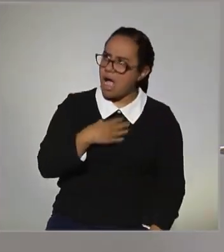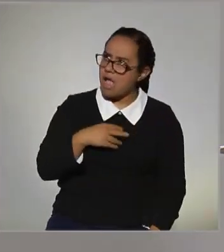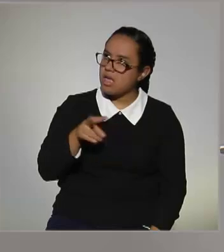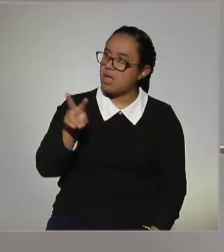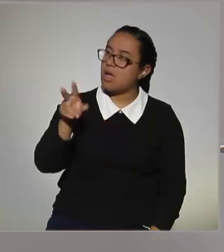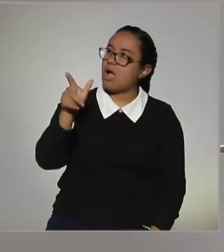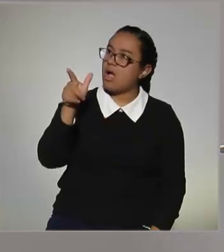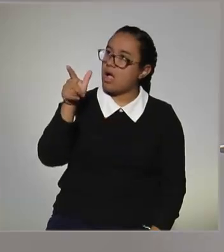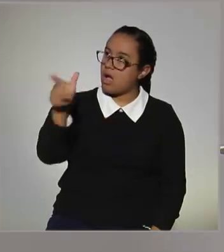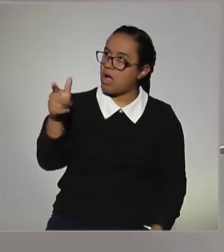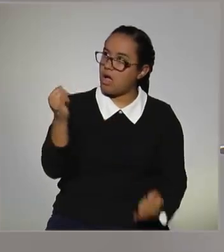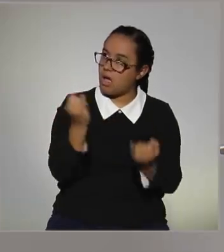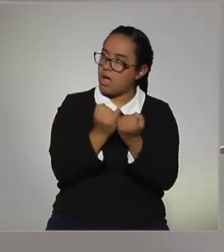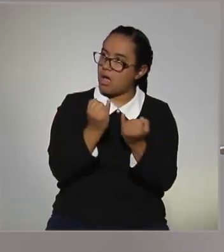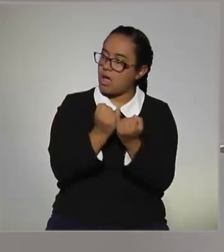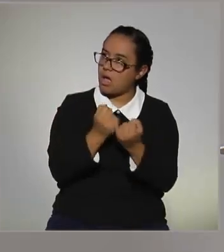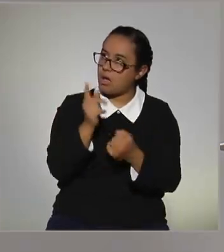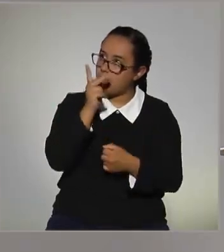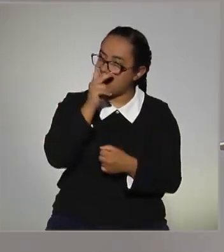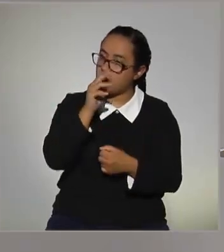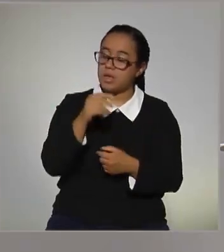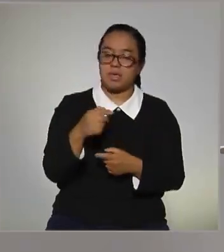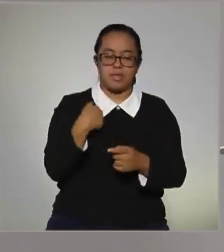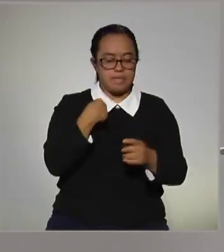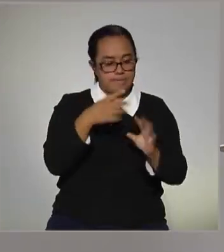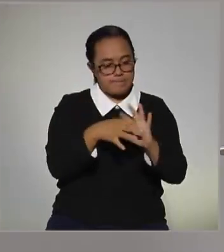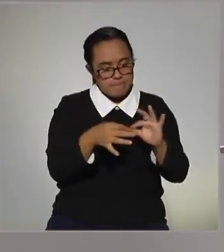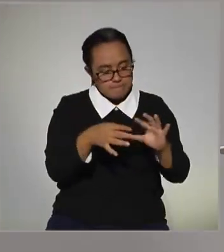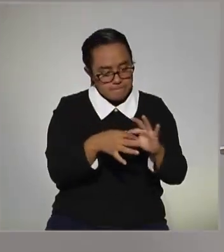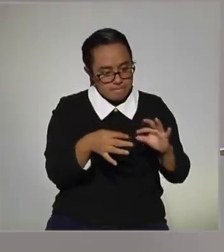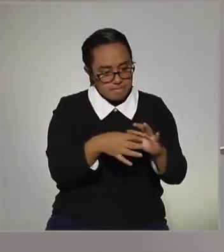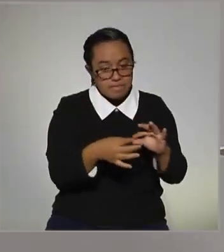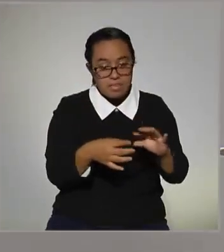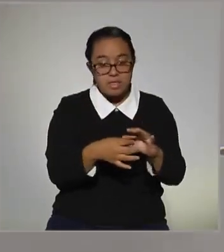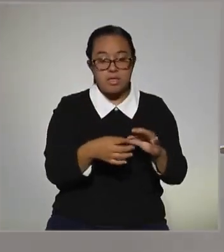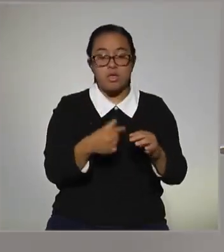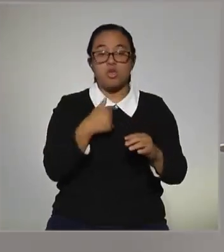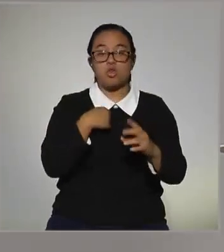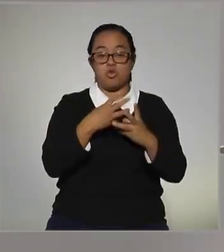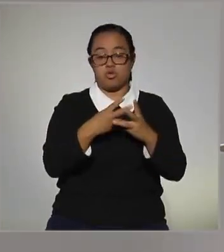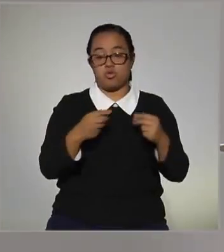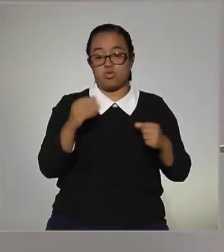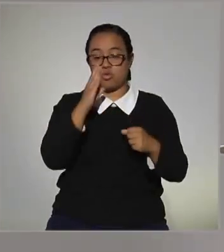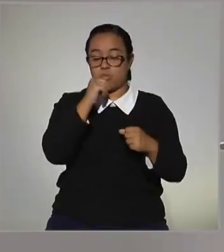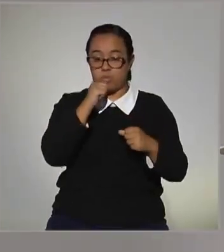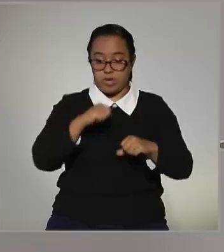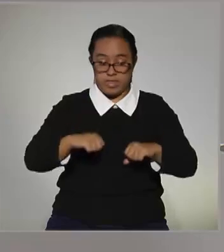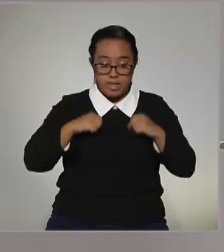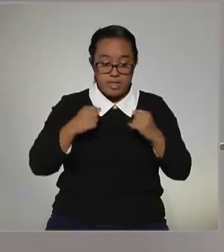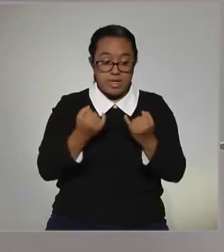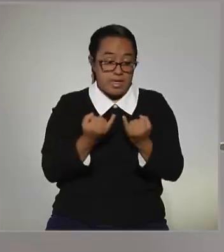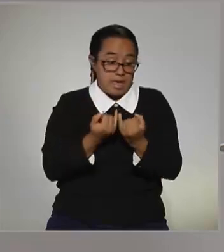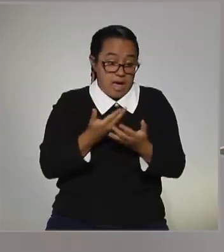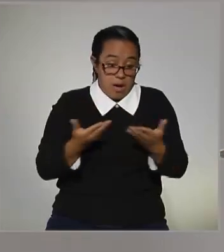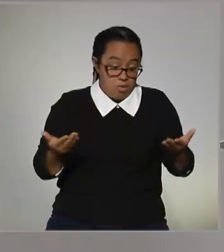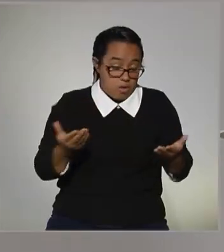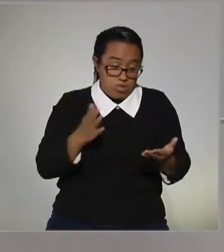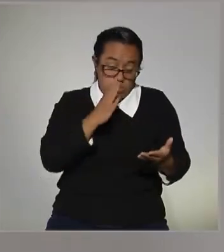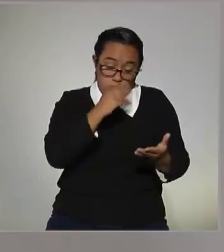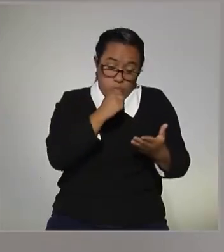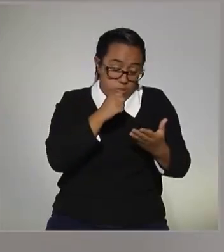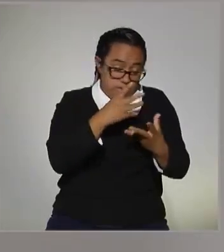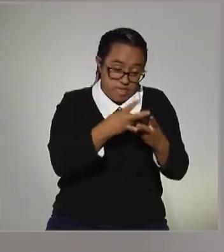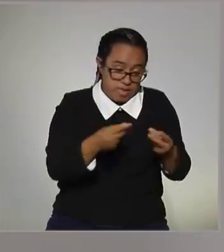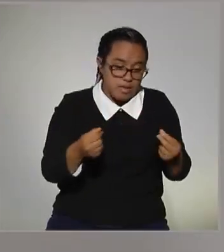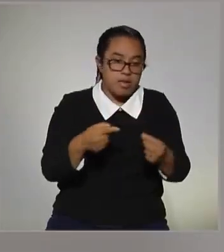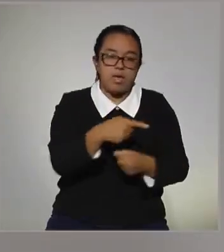pasé por ahí, pero me equivoqué y aún me sigo equivocando de esa misma manera, porque esto no lo pude resolver ni de mi adolescencia ni actualmente. Abre para el adolescente